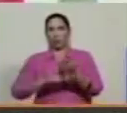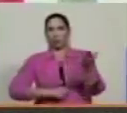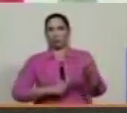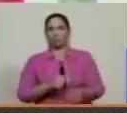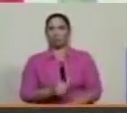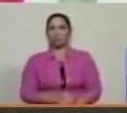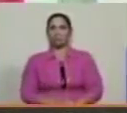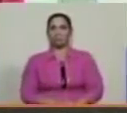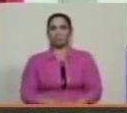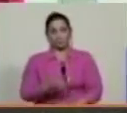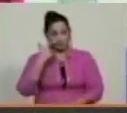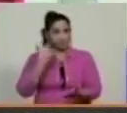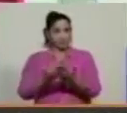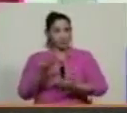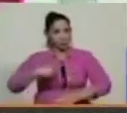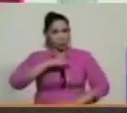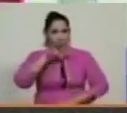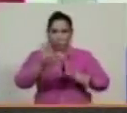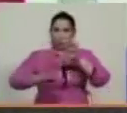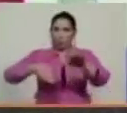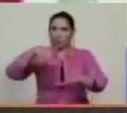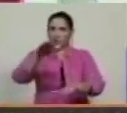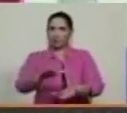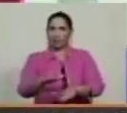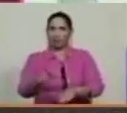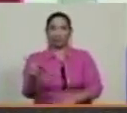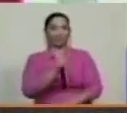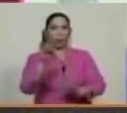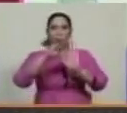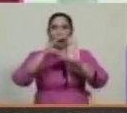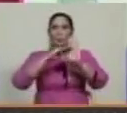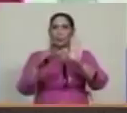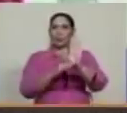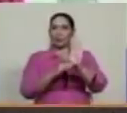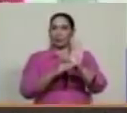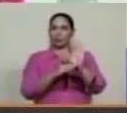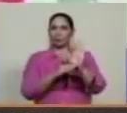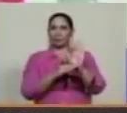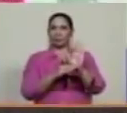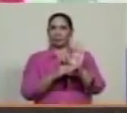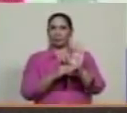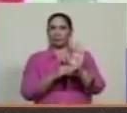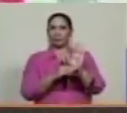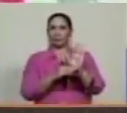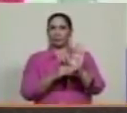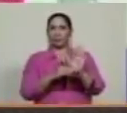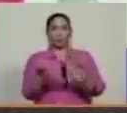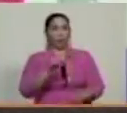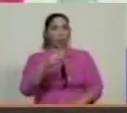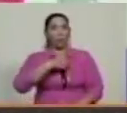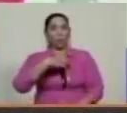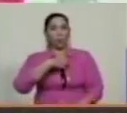Mire, y hemos avanzado, pero no se ha cumplido. O sea, no podemos sentirnos.